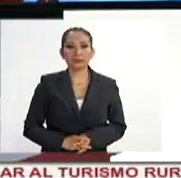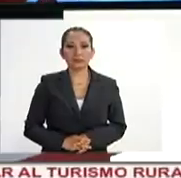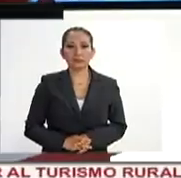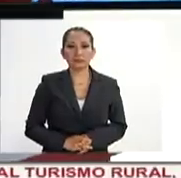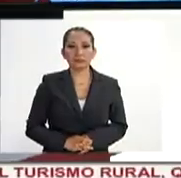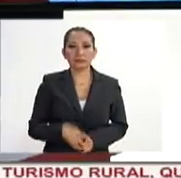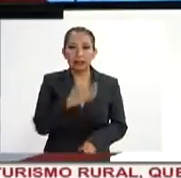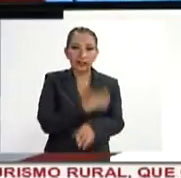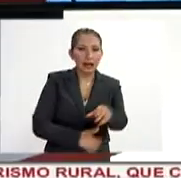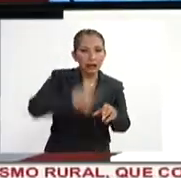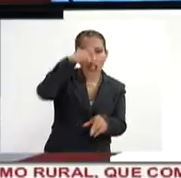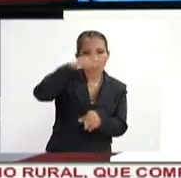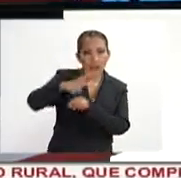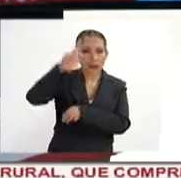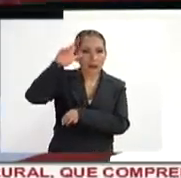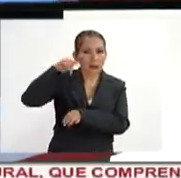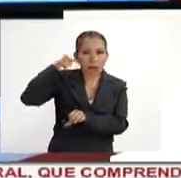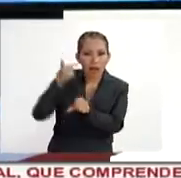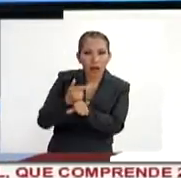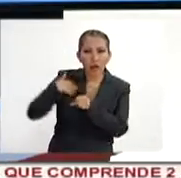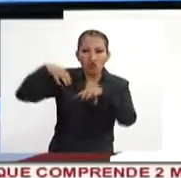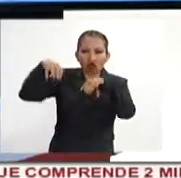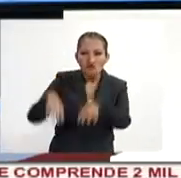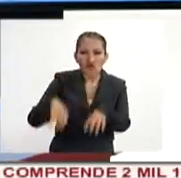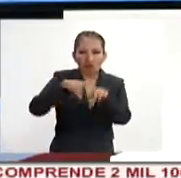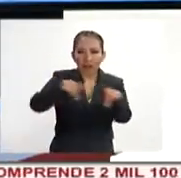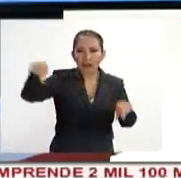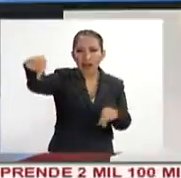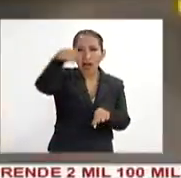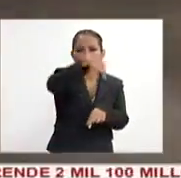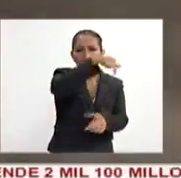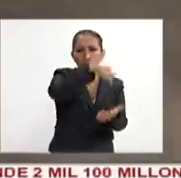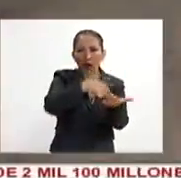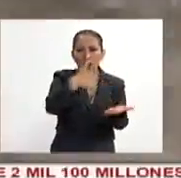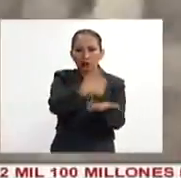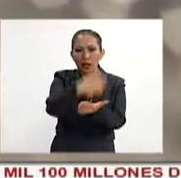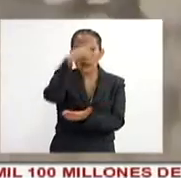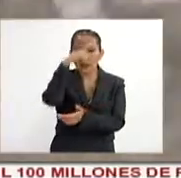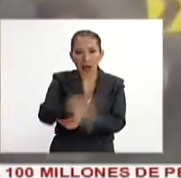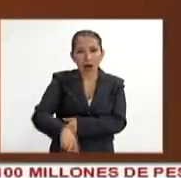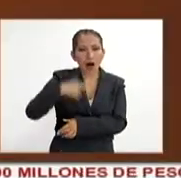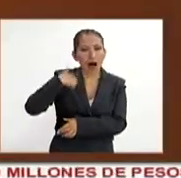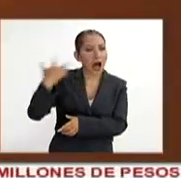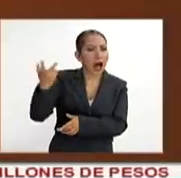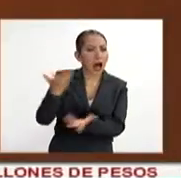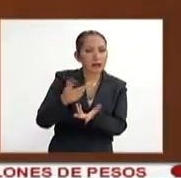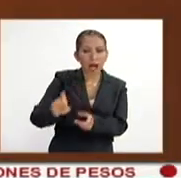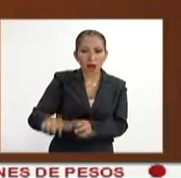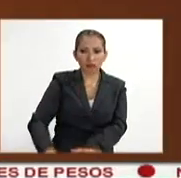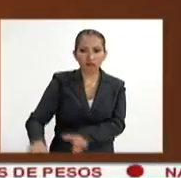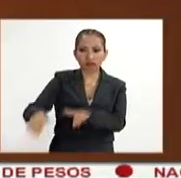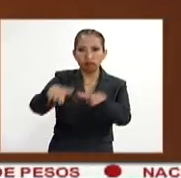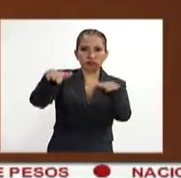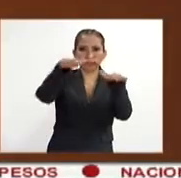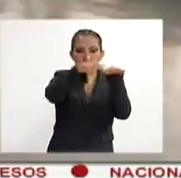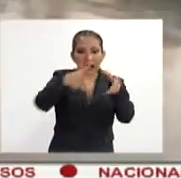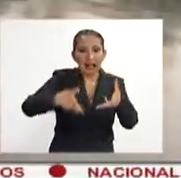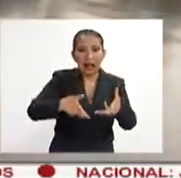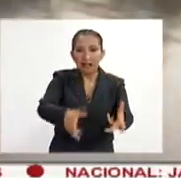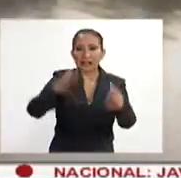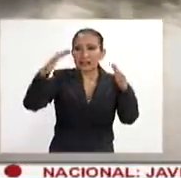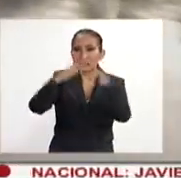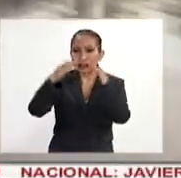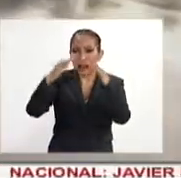La tarde y noche del martes se registraron fuertes lluvias en diferentes zonas de la Ciudad de México, las cuales provocaron severas inundaciones, calles